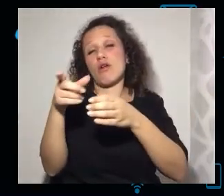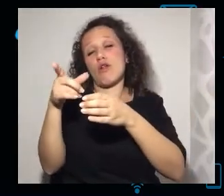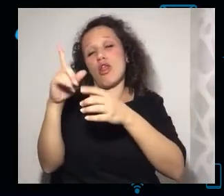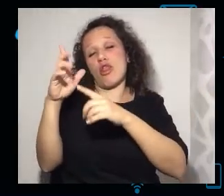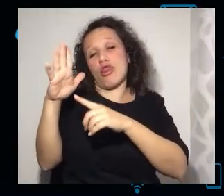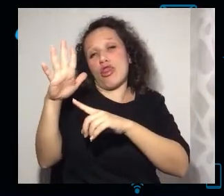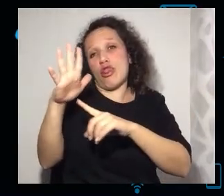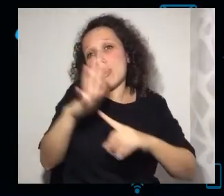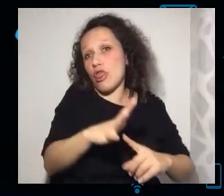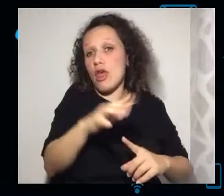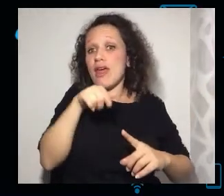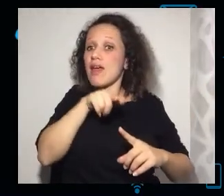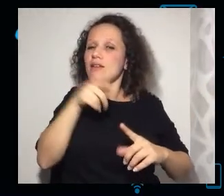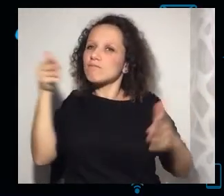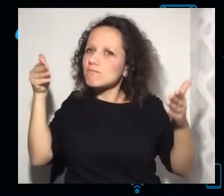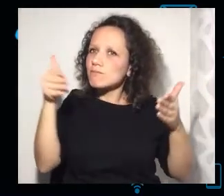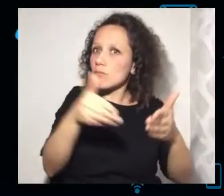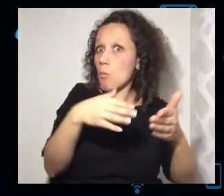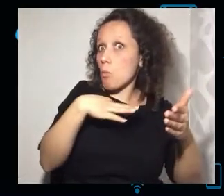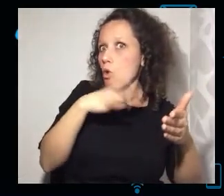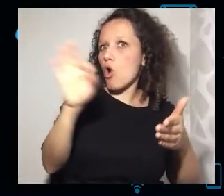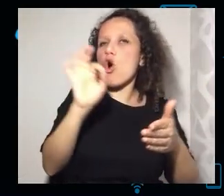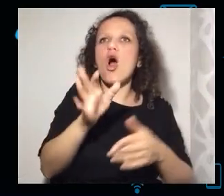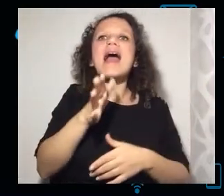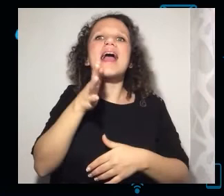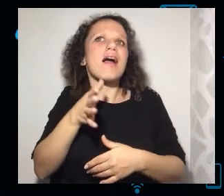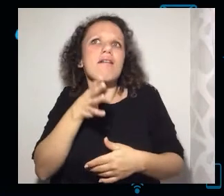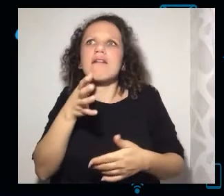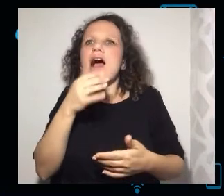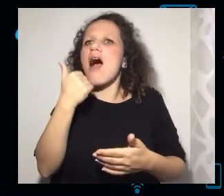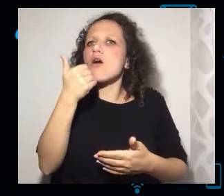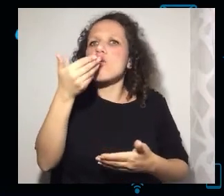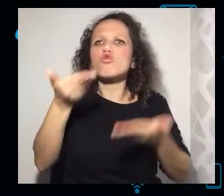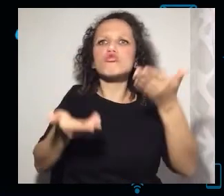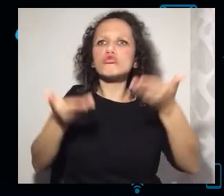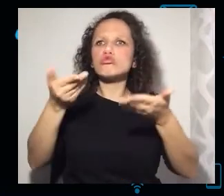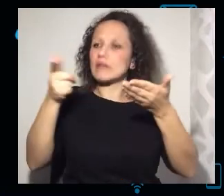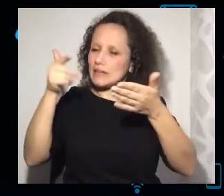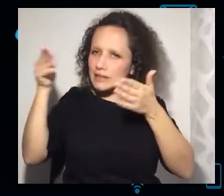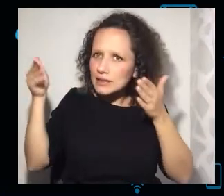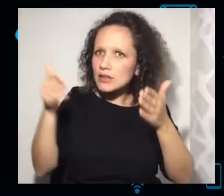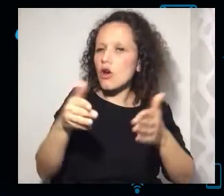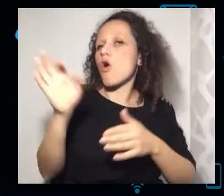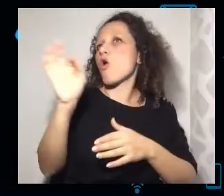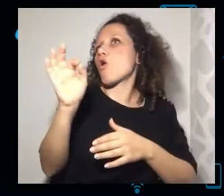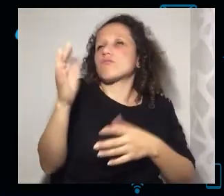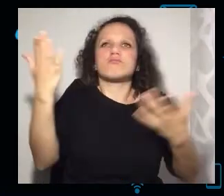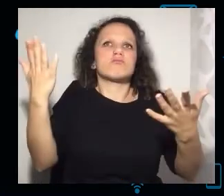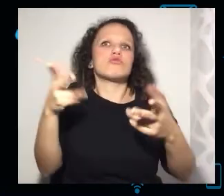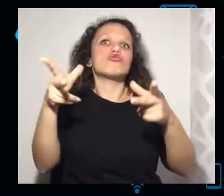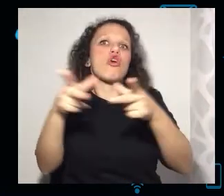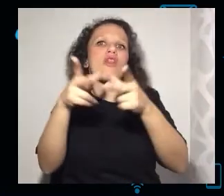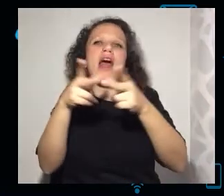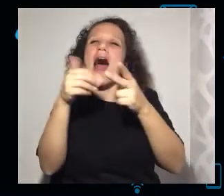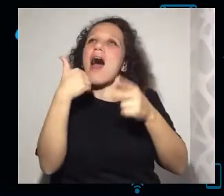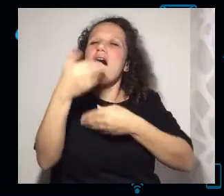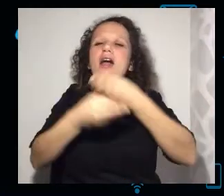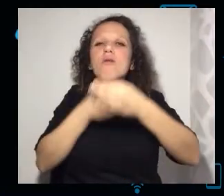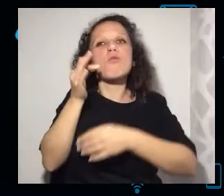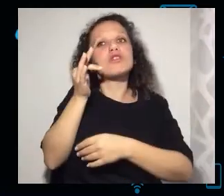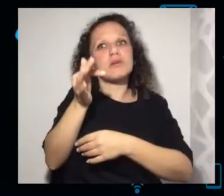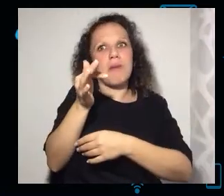que creemos que pueden ser justas o que pueden ser positivas no para la sociedad en su conjunto